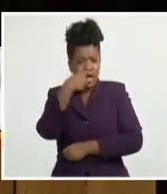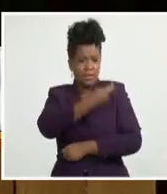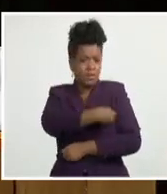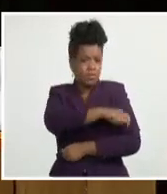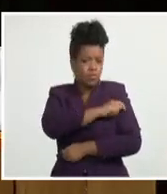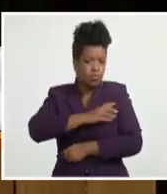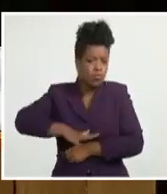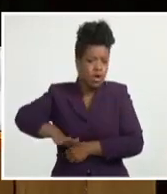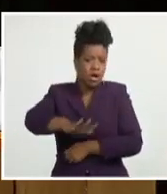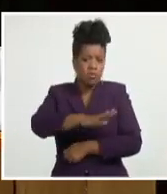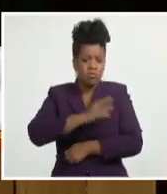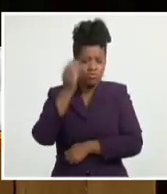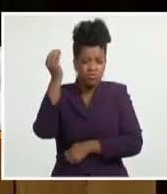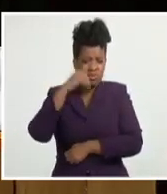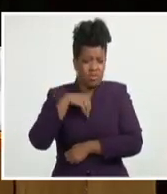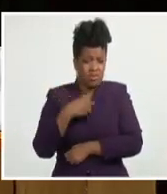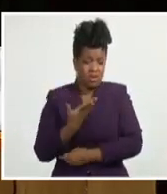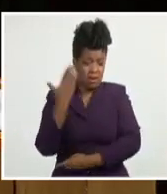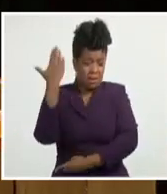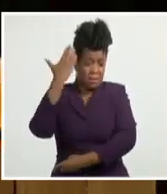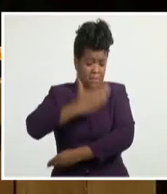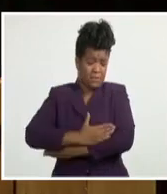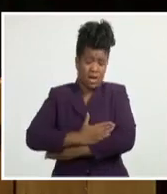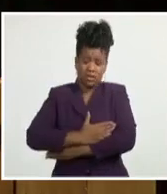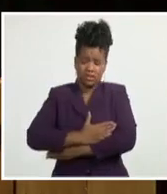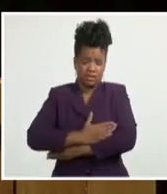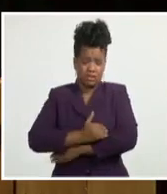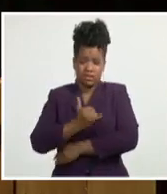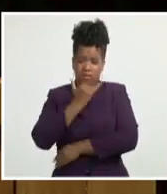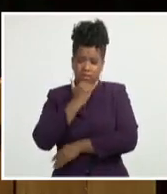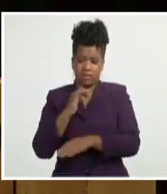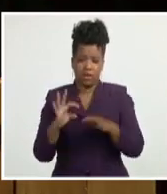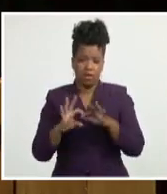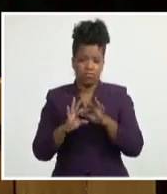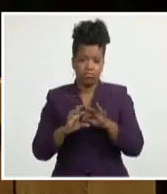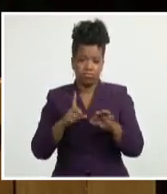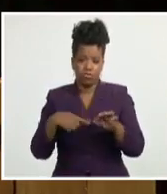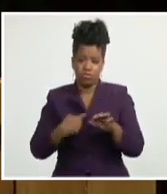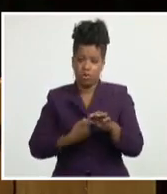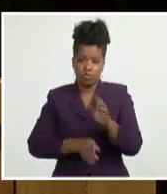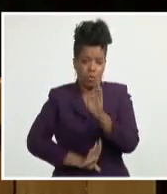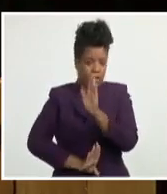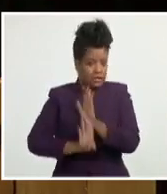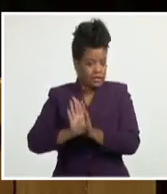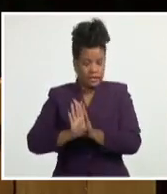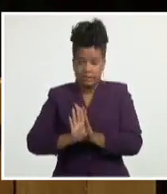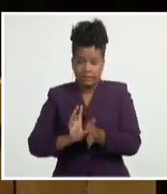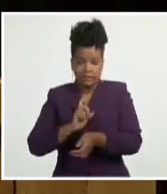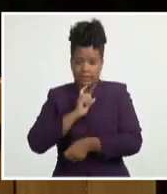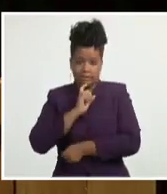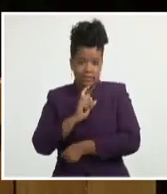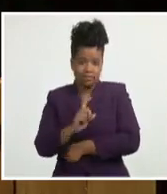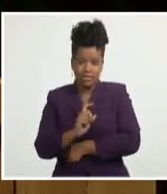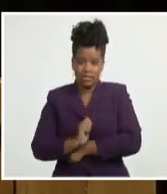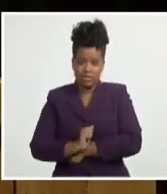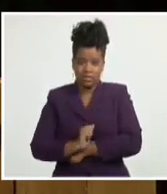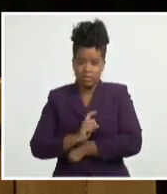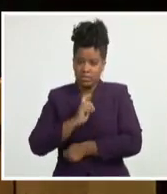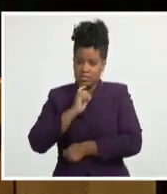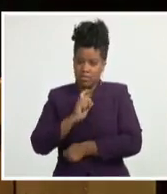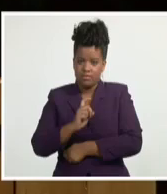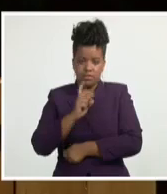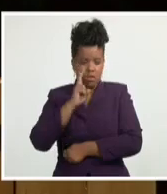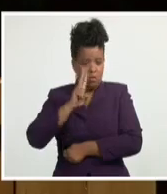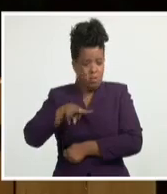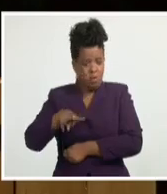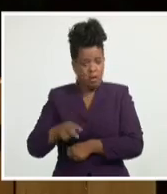desconocer que ese cerco constituye el principal obstáculo para el desarrollo de nuestro país y para avanzar en la búsqueda de la prosperidad